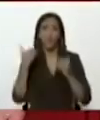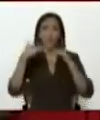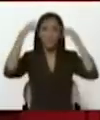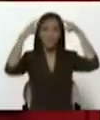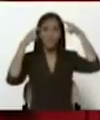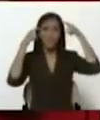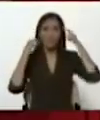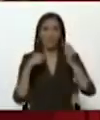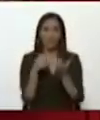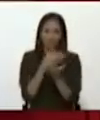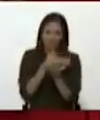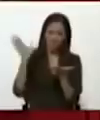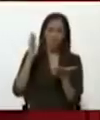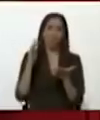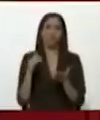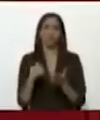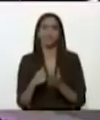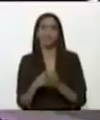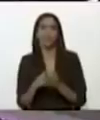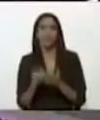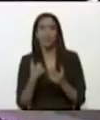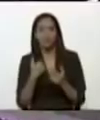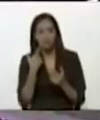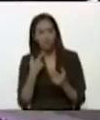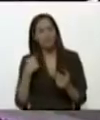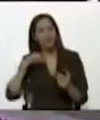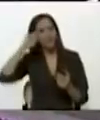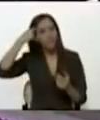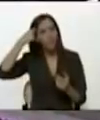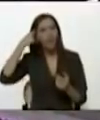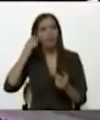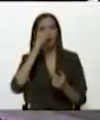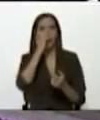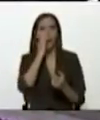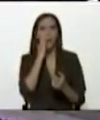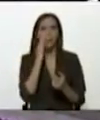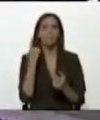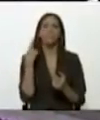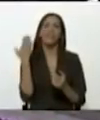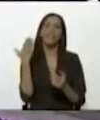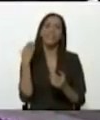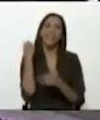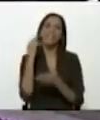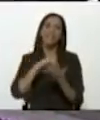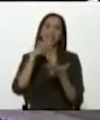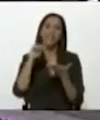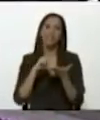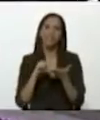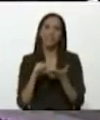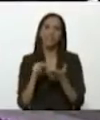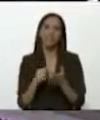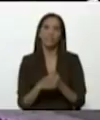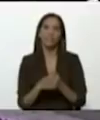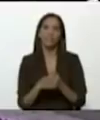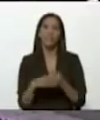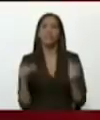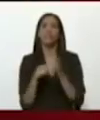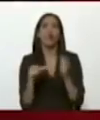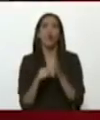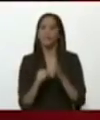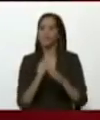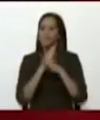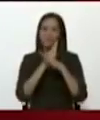tiempo y lo sacó. Yo jamás olvido, y tengo que recordar a mi papá, una vez en la Asamblea Nacional. Pasa que así le había un jamón. Donde no lo